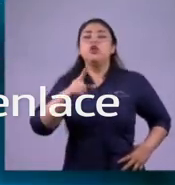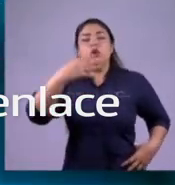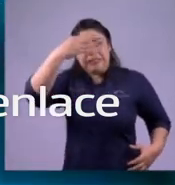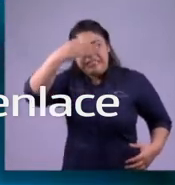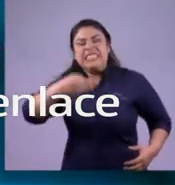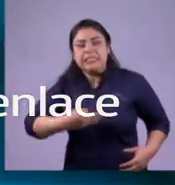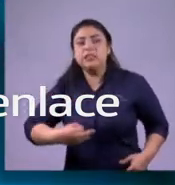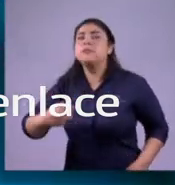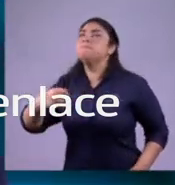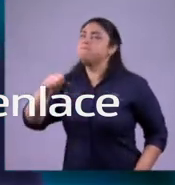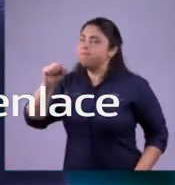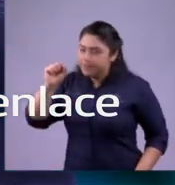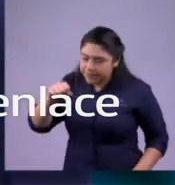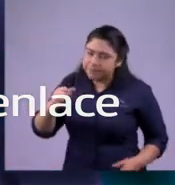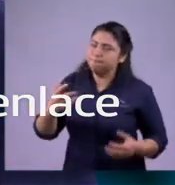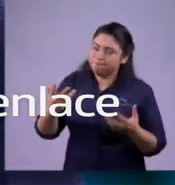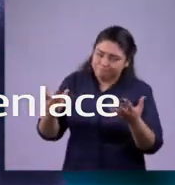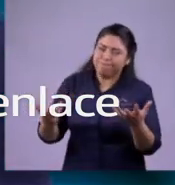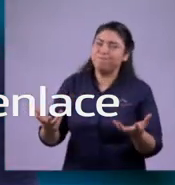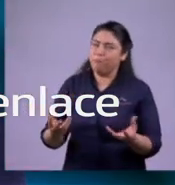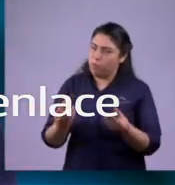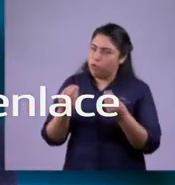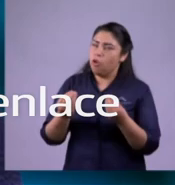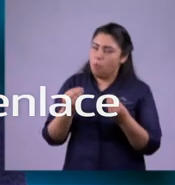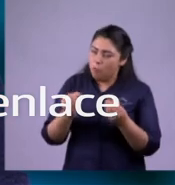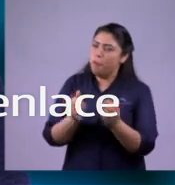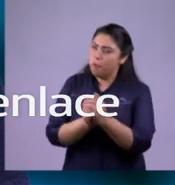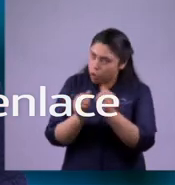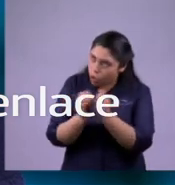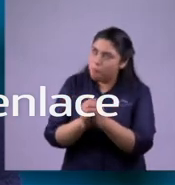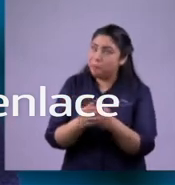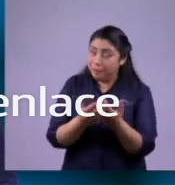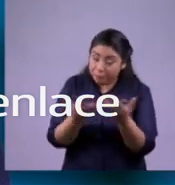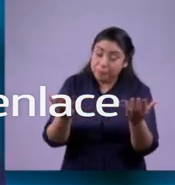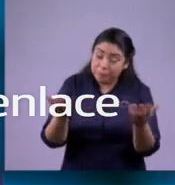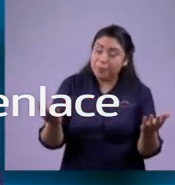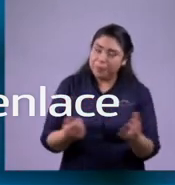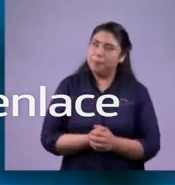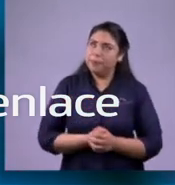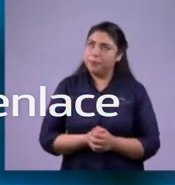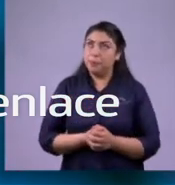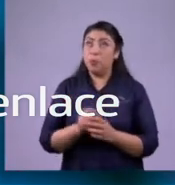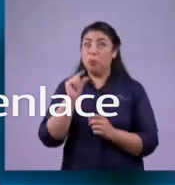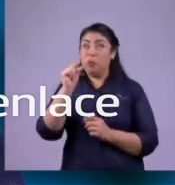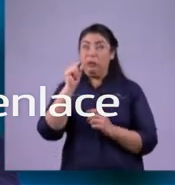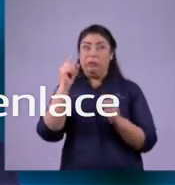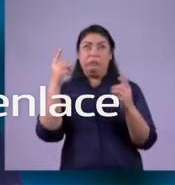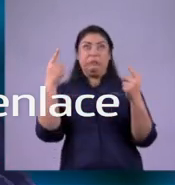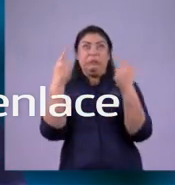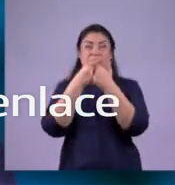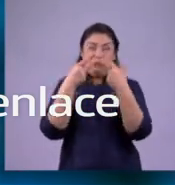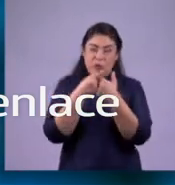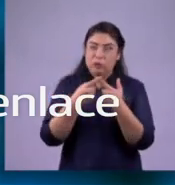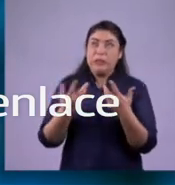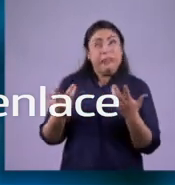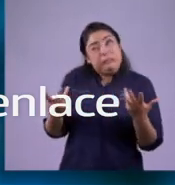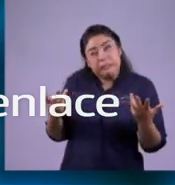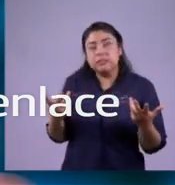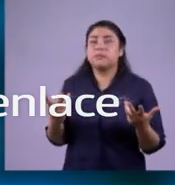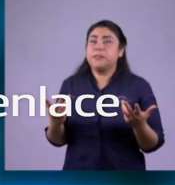le diga sí sí estoy muy afectado señor por lo que está pasando esto ya está confundido está bien hablando de si lo